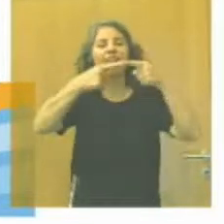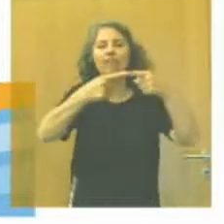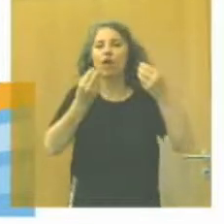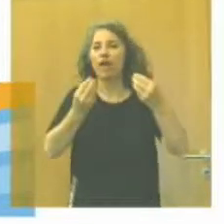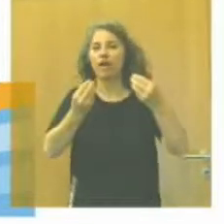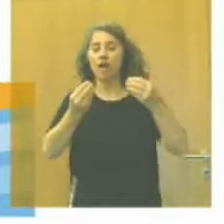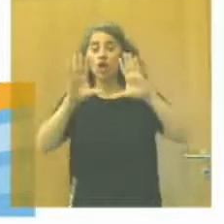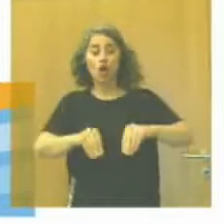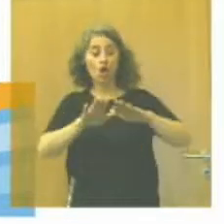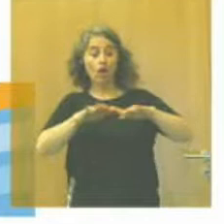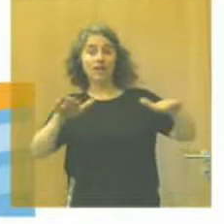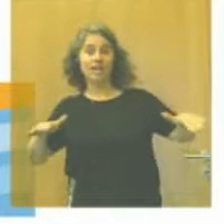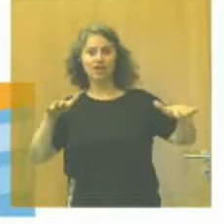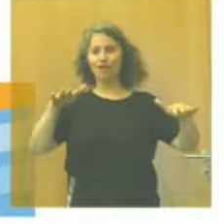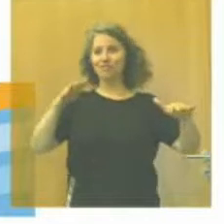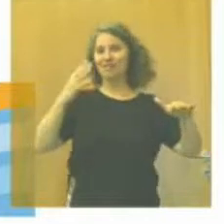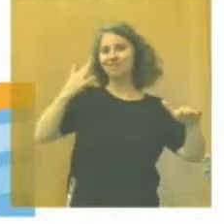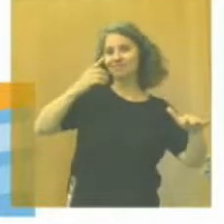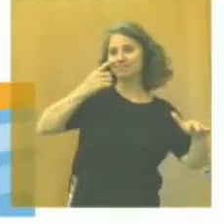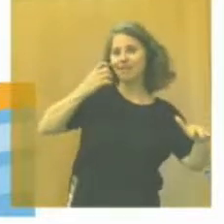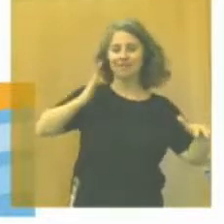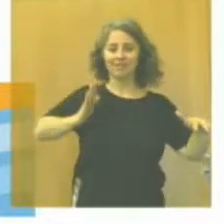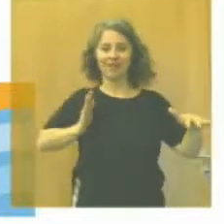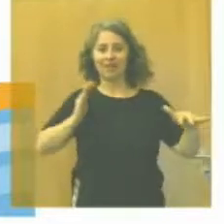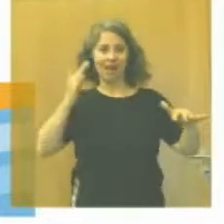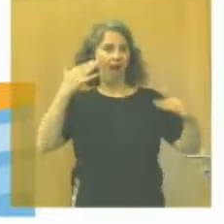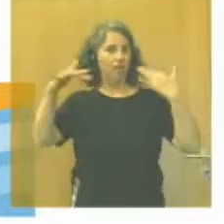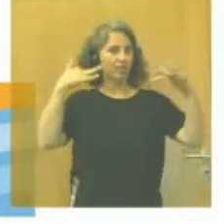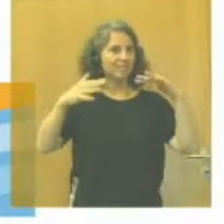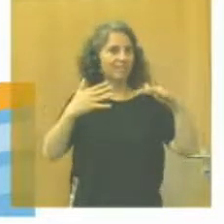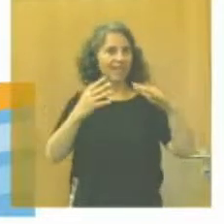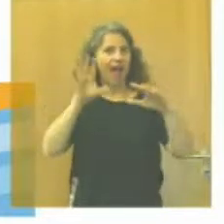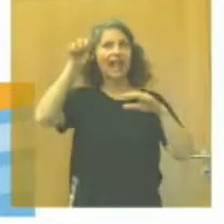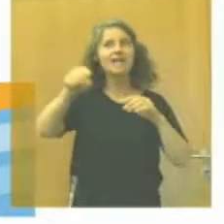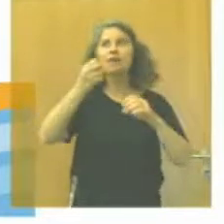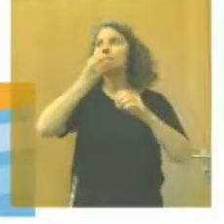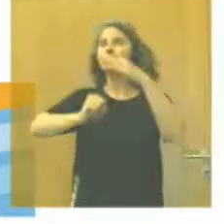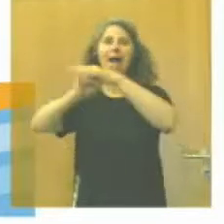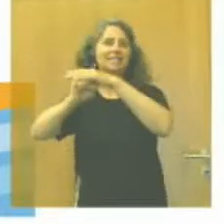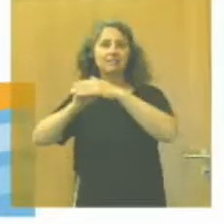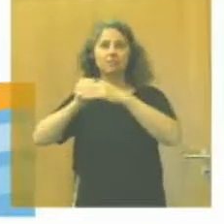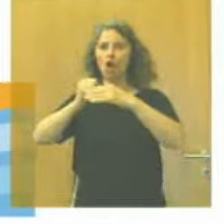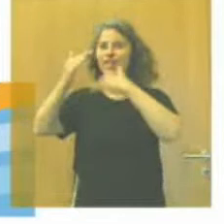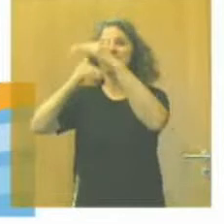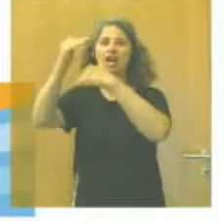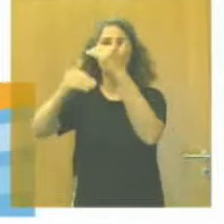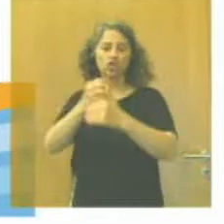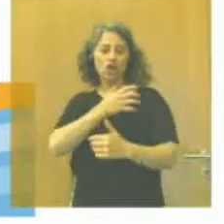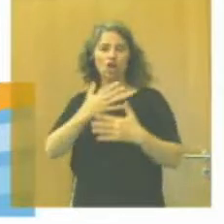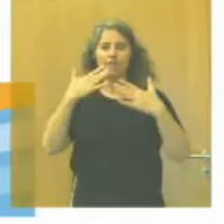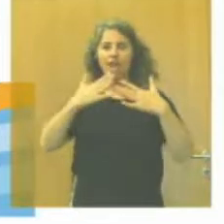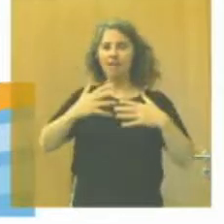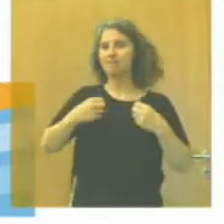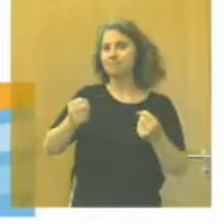y niñas y adolescentes alcancen el máximo nivel de salud mental y desarrollo psicosocial. Y el